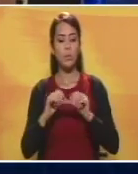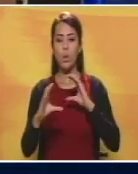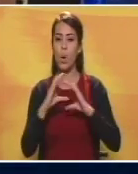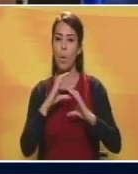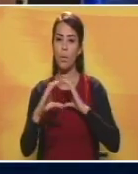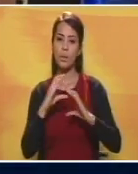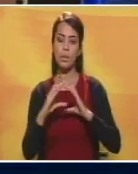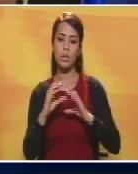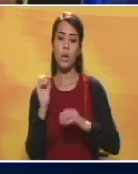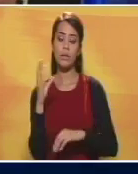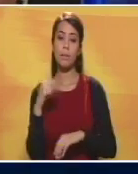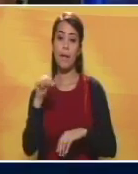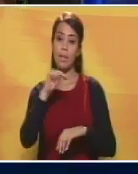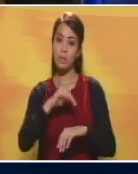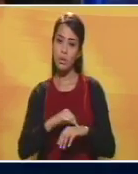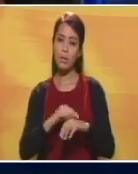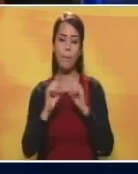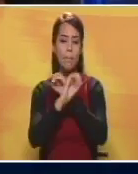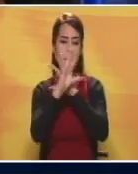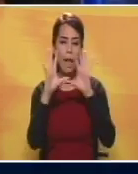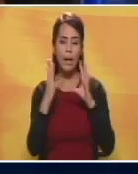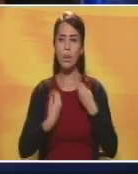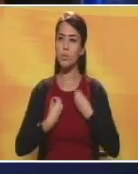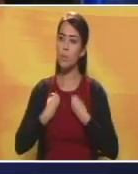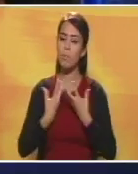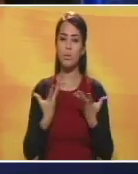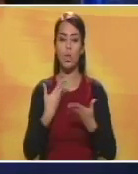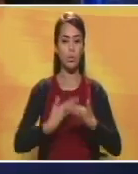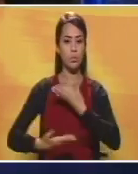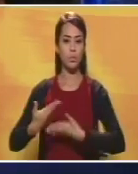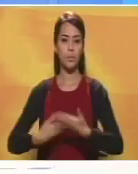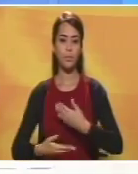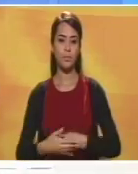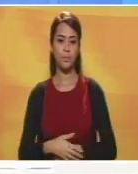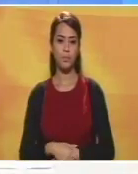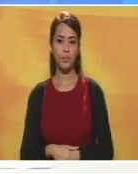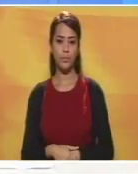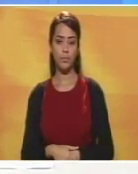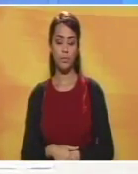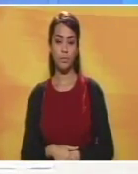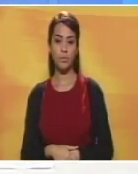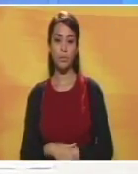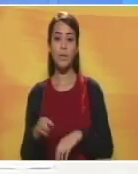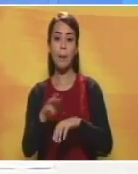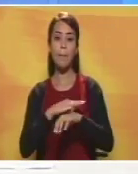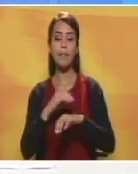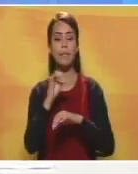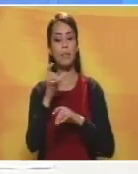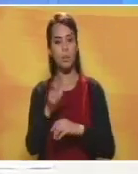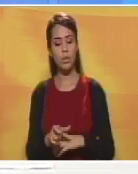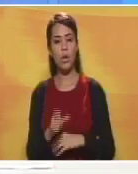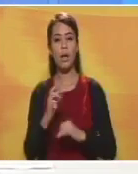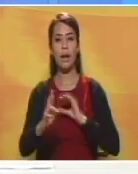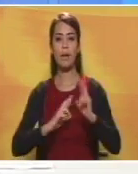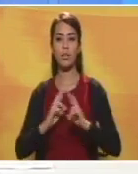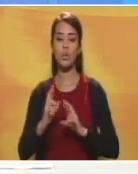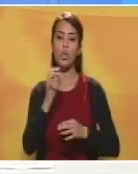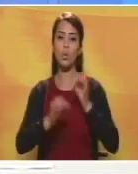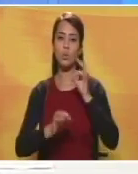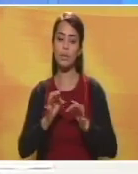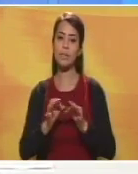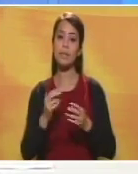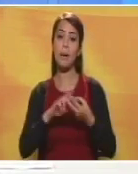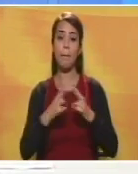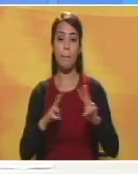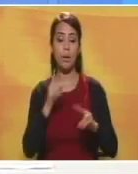comunicación con la Asamblea Nacional para aclarar inquietudes y ofrecer cooperación. El ministro de Relaciones Interiores, Justicia y Paz,